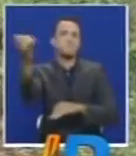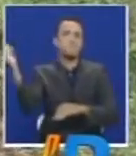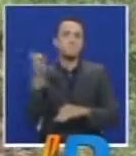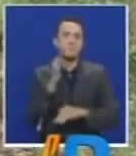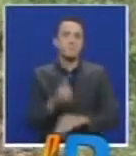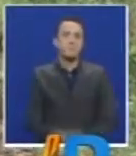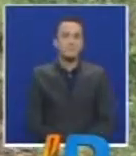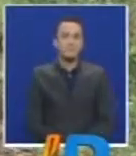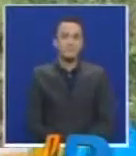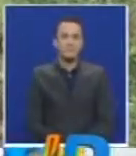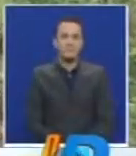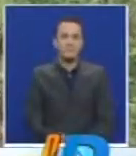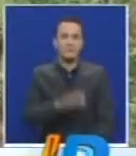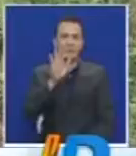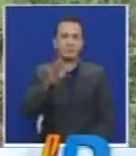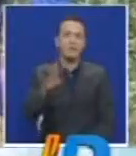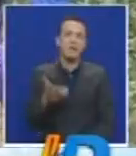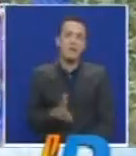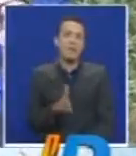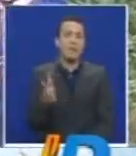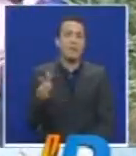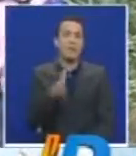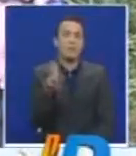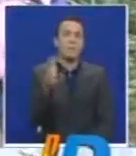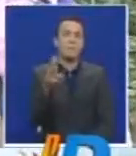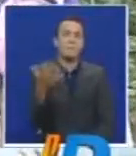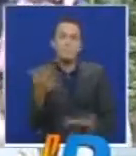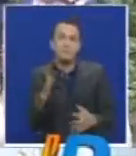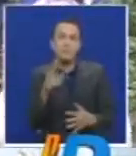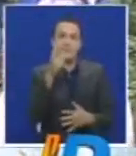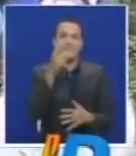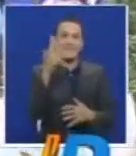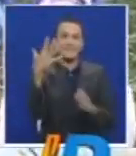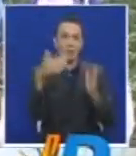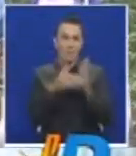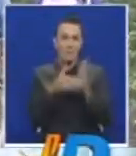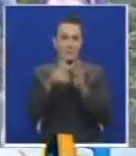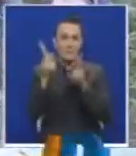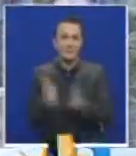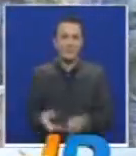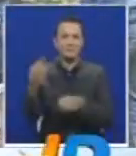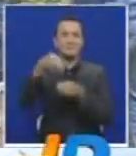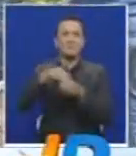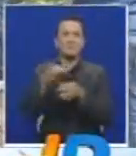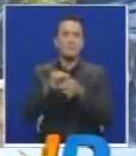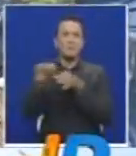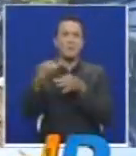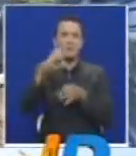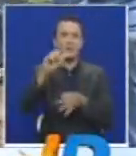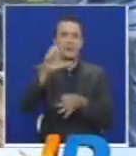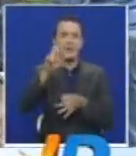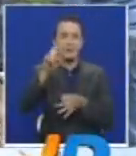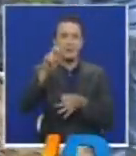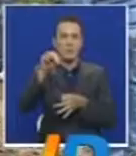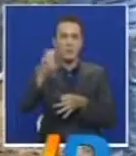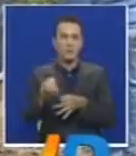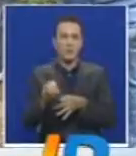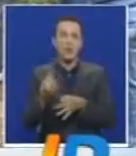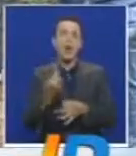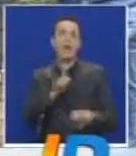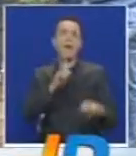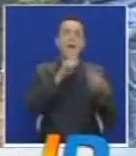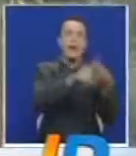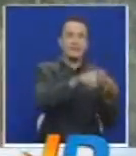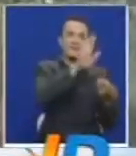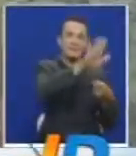Este es el recorrido que a diario tienen que realizar los cerca de 35 mil habitantes de Caldono en el norte del Cauca para trasladarse hasta la cabecera